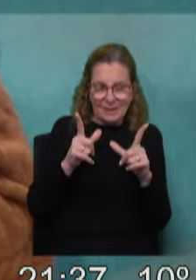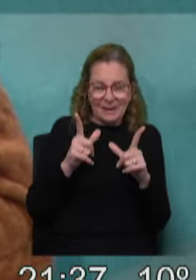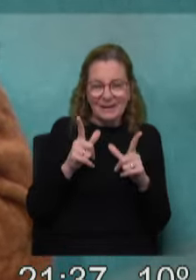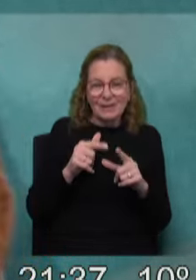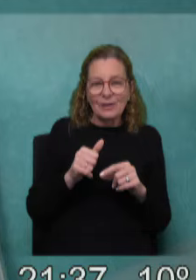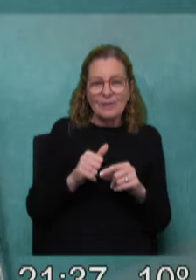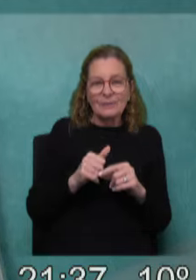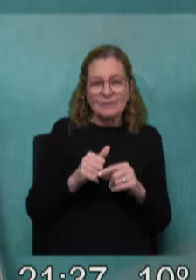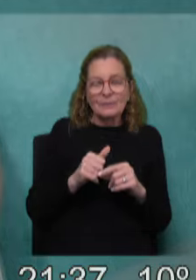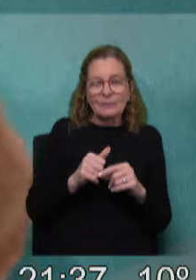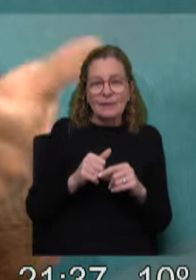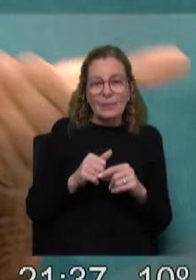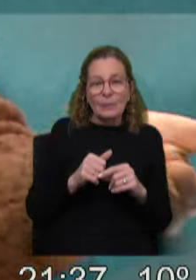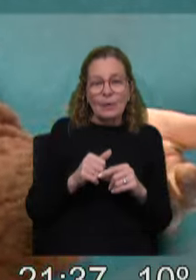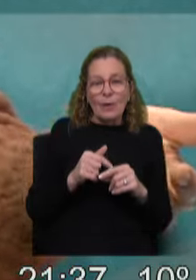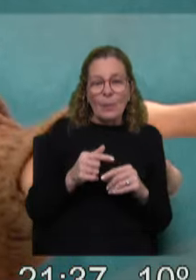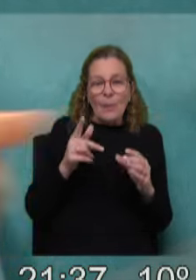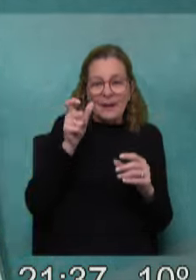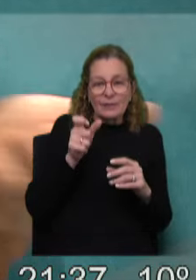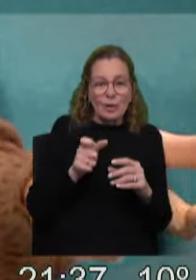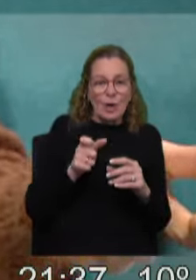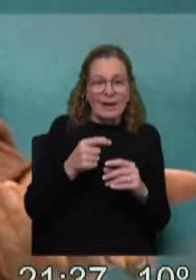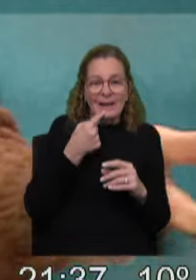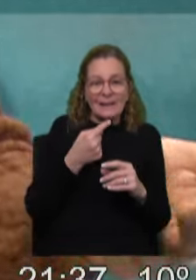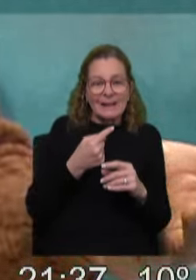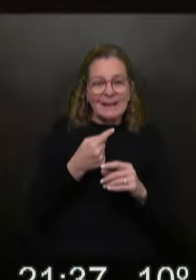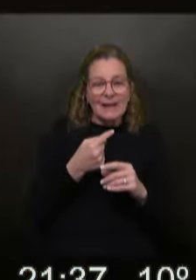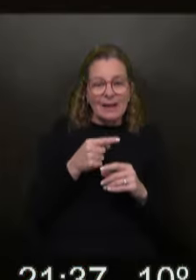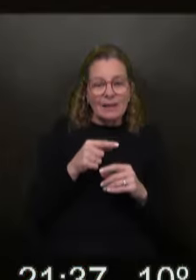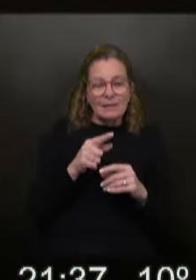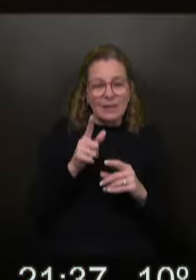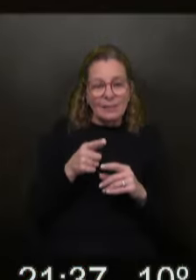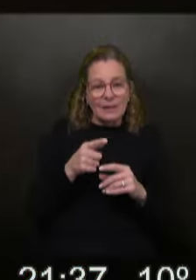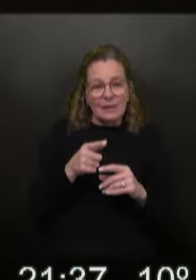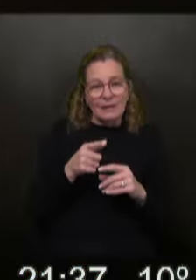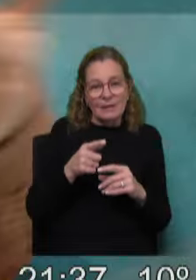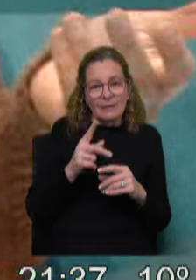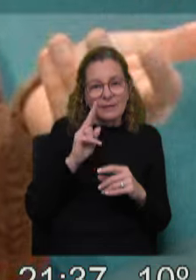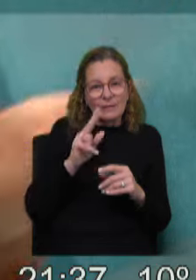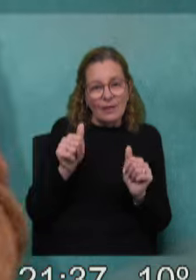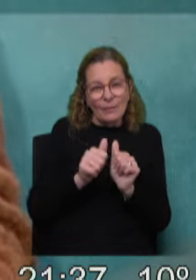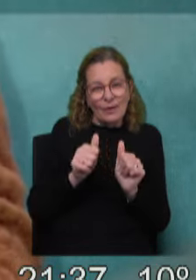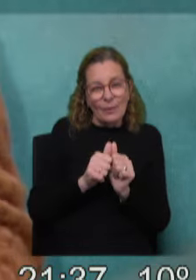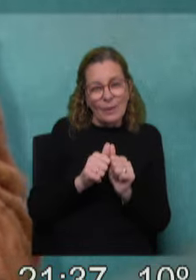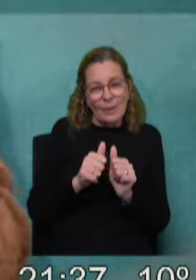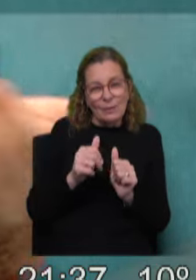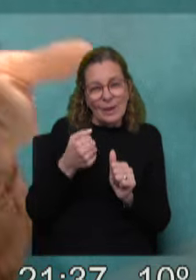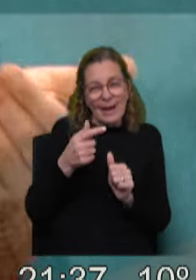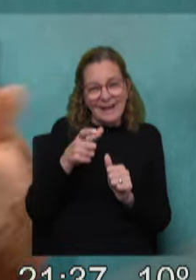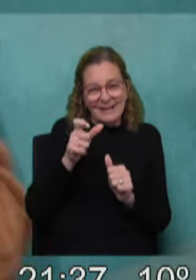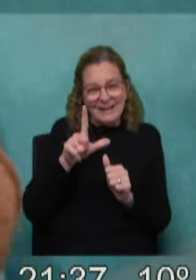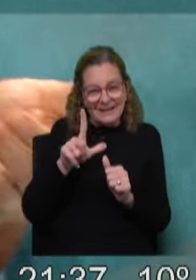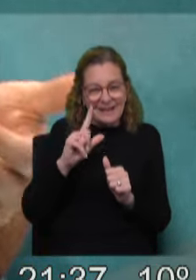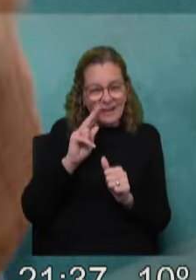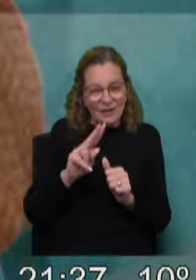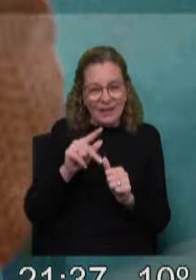la atención. Con alguien como Kiko o mismo como con Arnaldo, que también lo escucho toda la vida. Igual te reveo haciendo un tema con Arnaldo. No, me encanta y me gusta, pero quiero decir, sacás